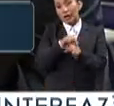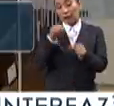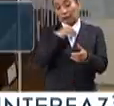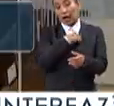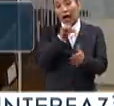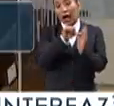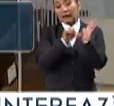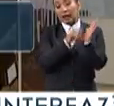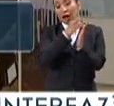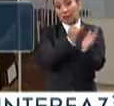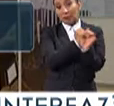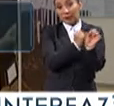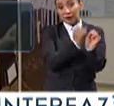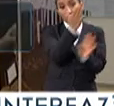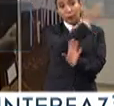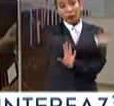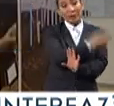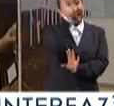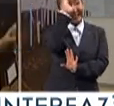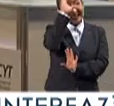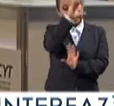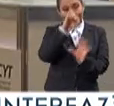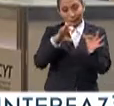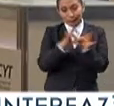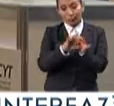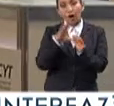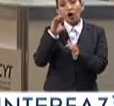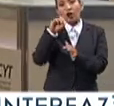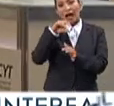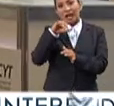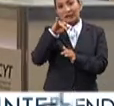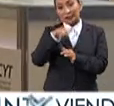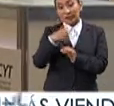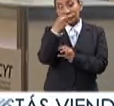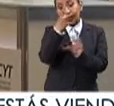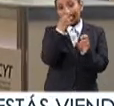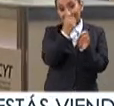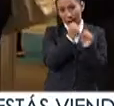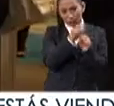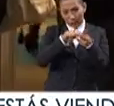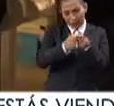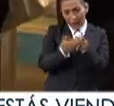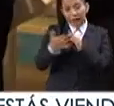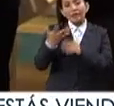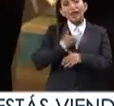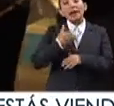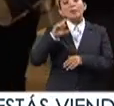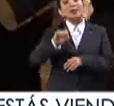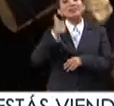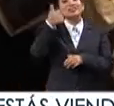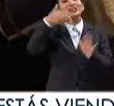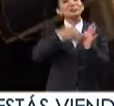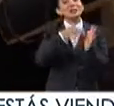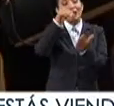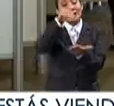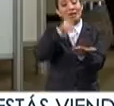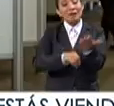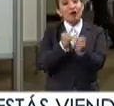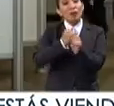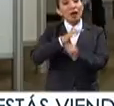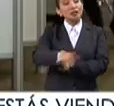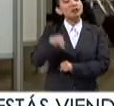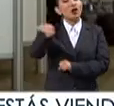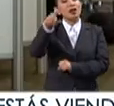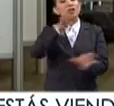integrado por artículos e investigaciones de científicos asociados con el consejo a 3 años de su creación ya cuenta con 26 mil recursos de información